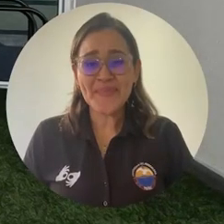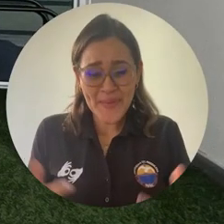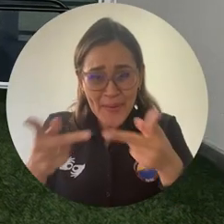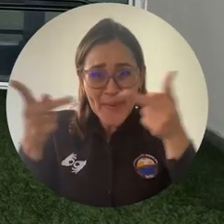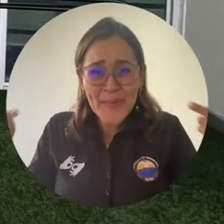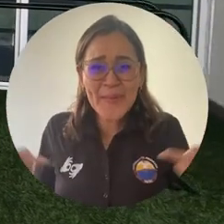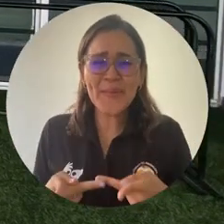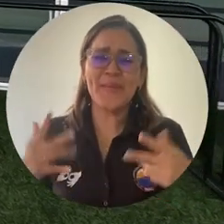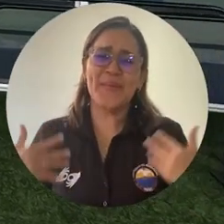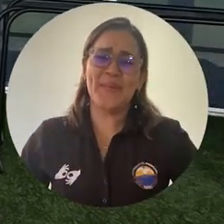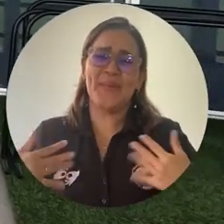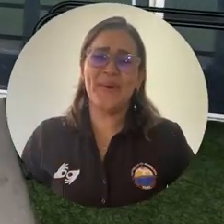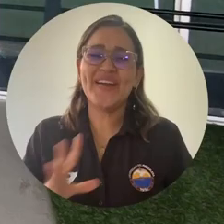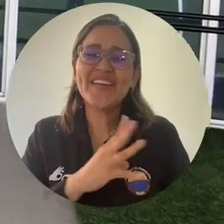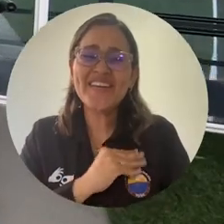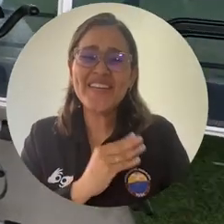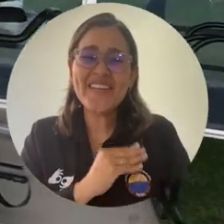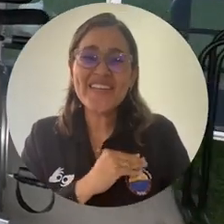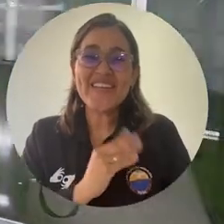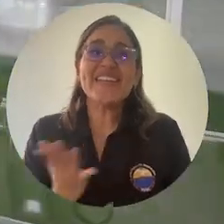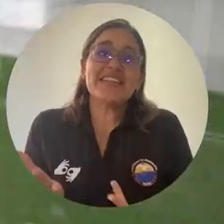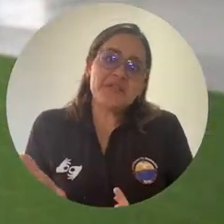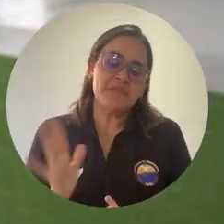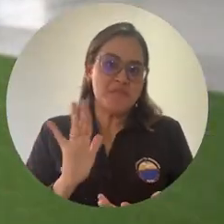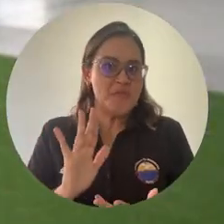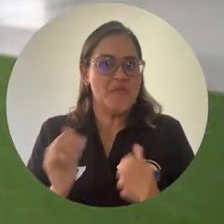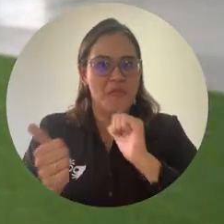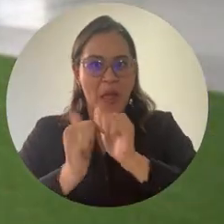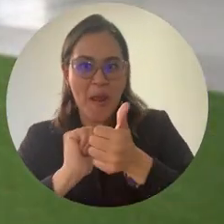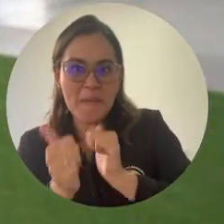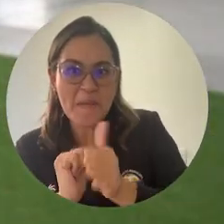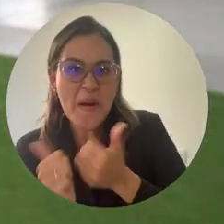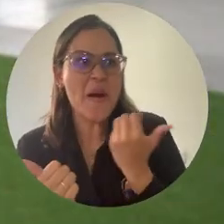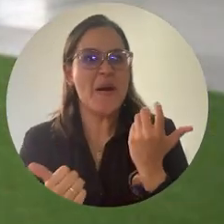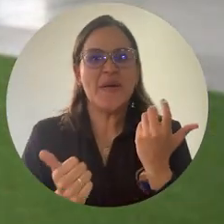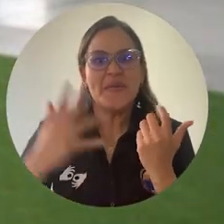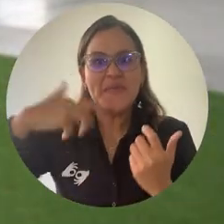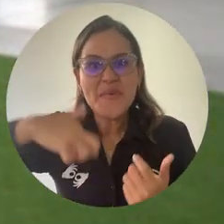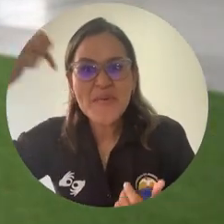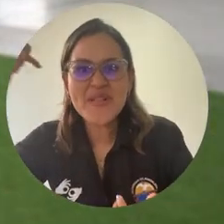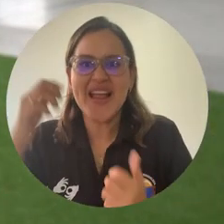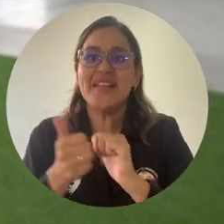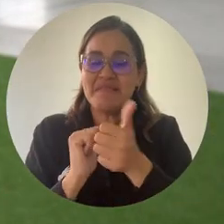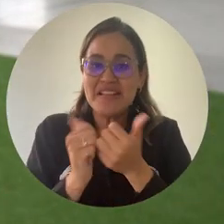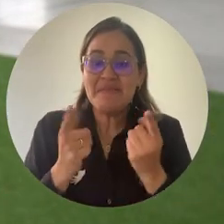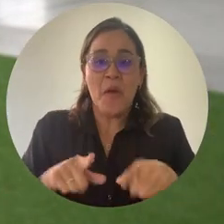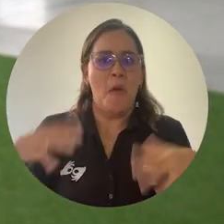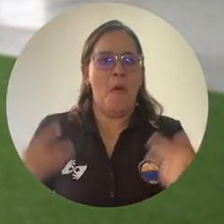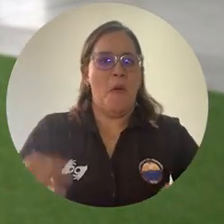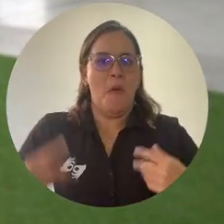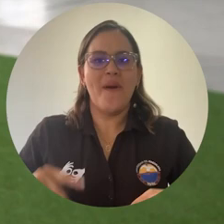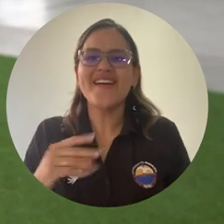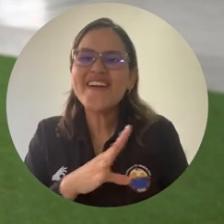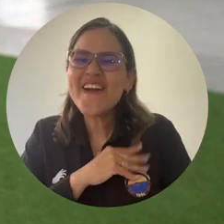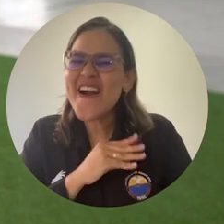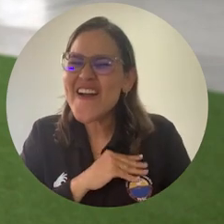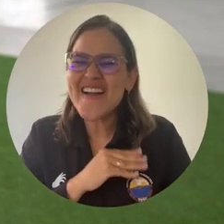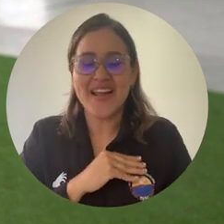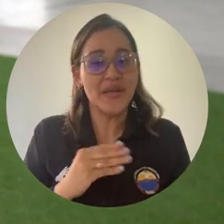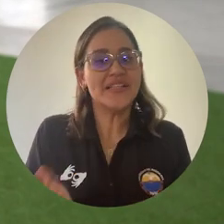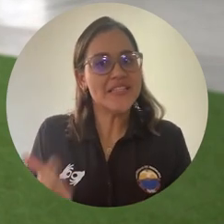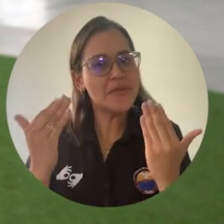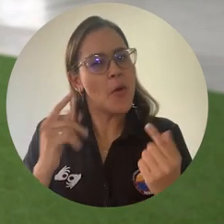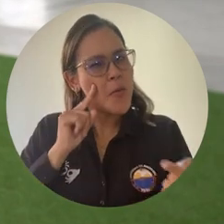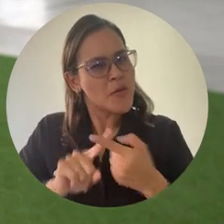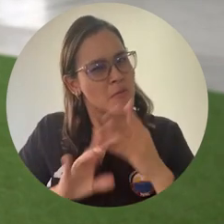Este espacio que hoy nos brindan como deportistas de esta universidad y como profesional en deporte es un beneficio para surgir día a